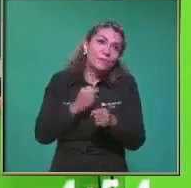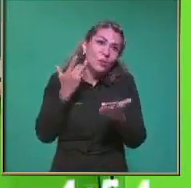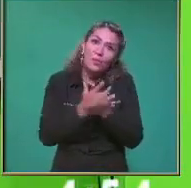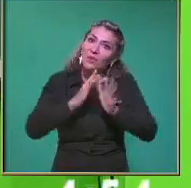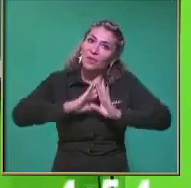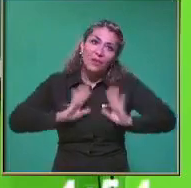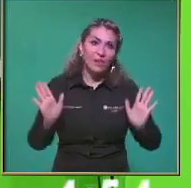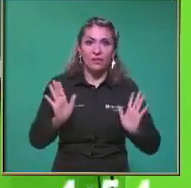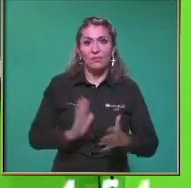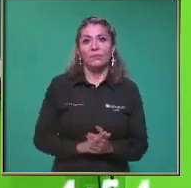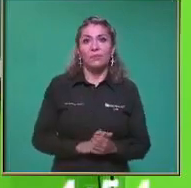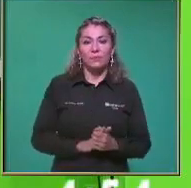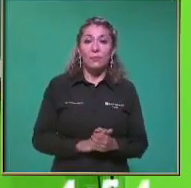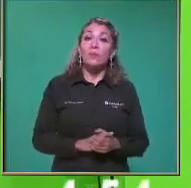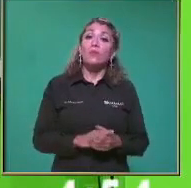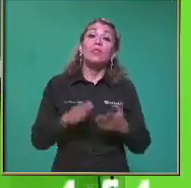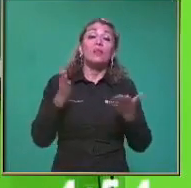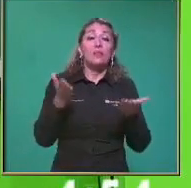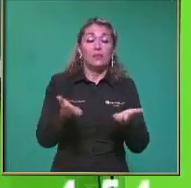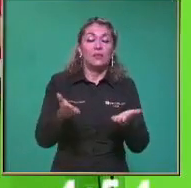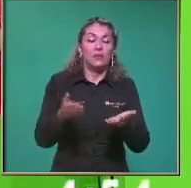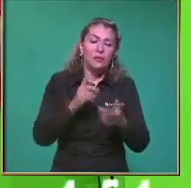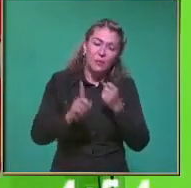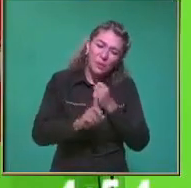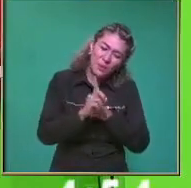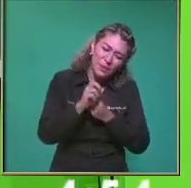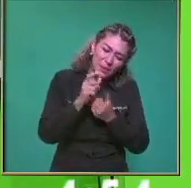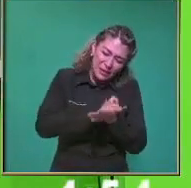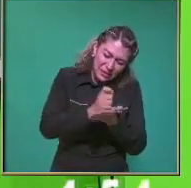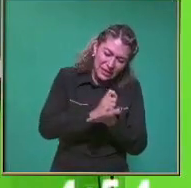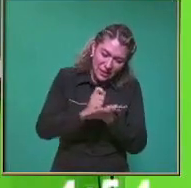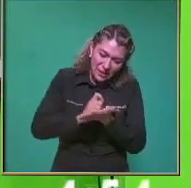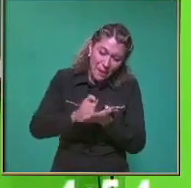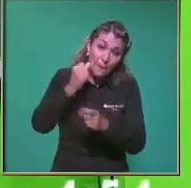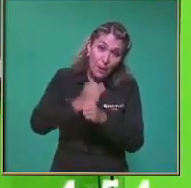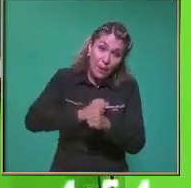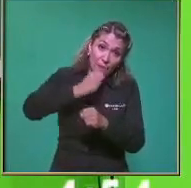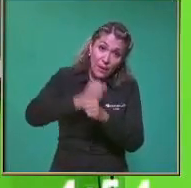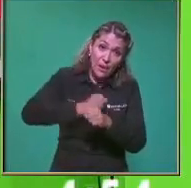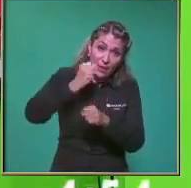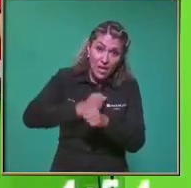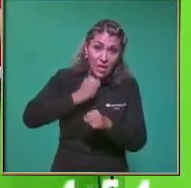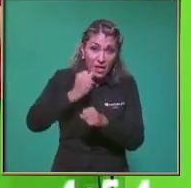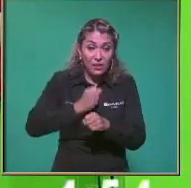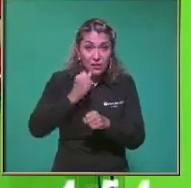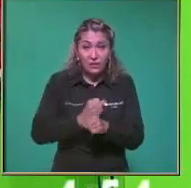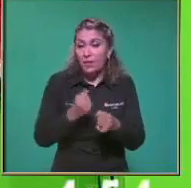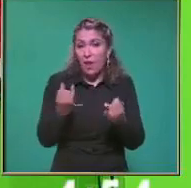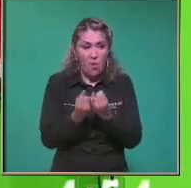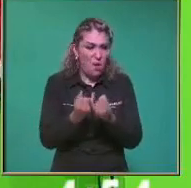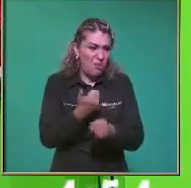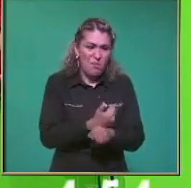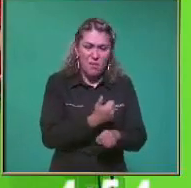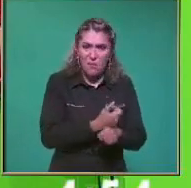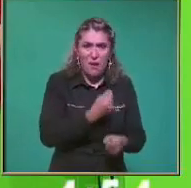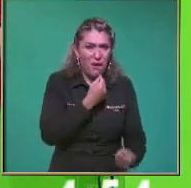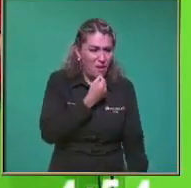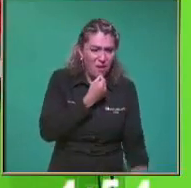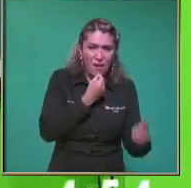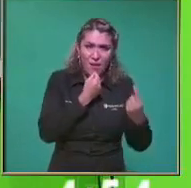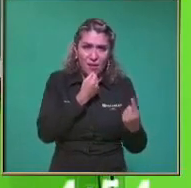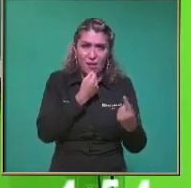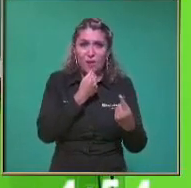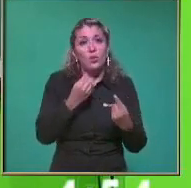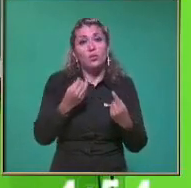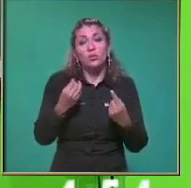¿sí? Hay que tomar problemas y hacerlos. Esto aplica tanto para primaria, no recuerdo desde qué grado lo están